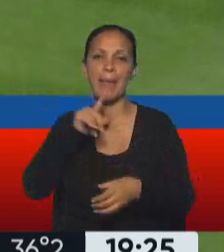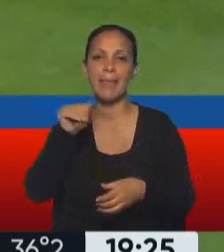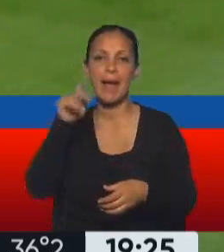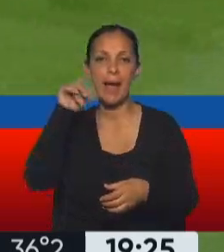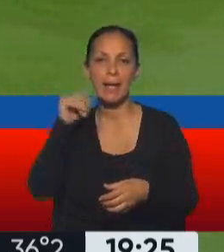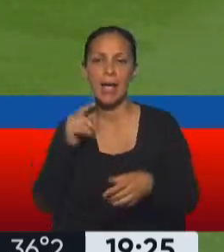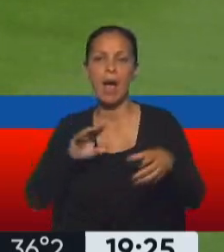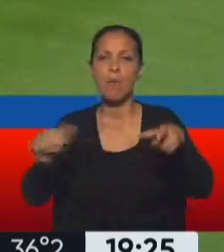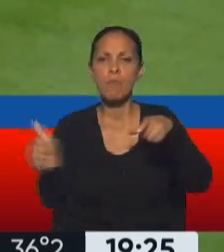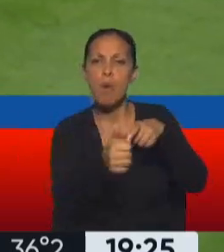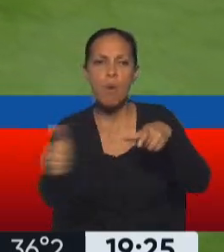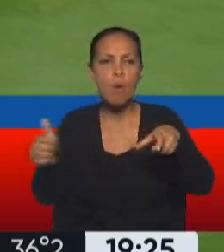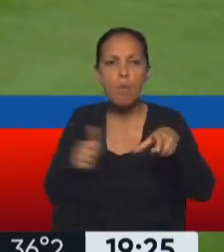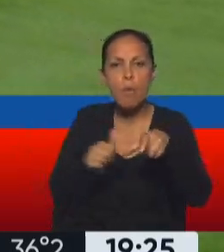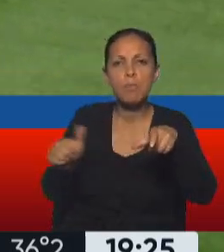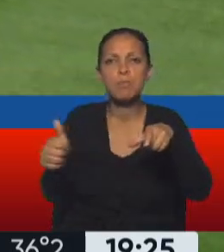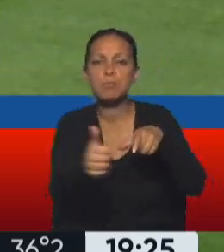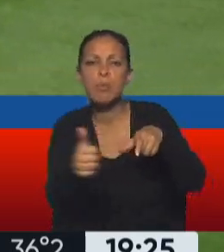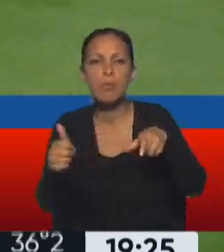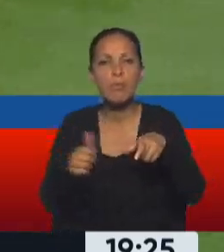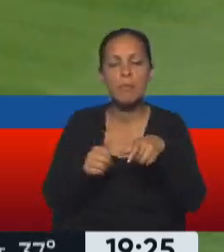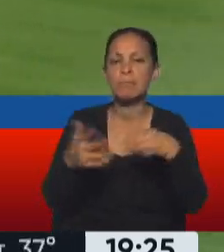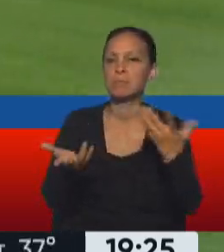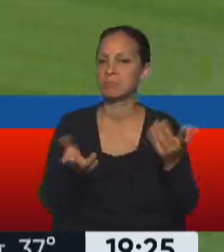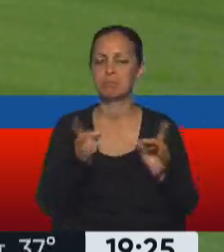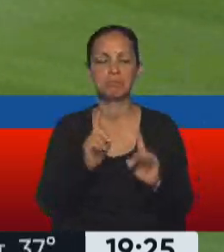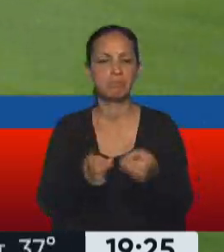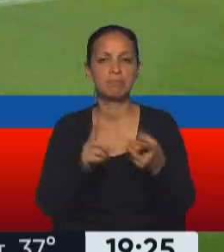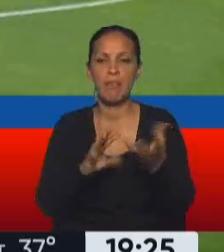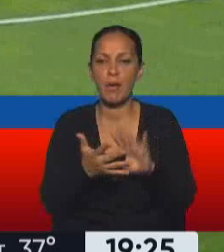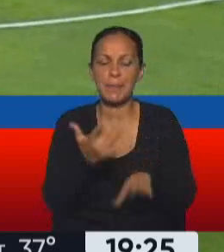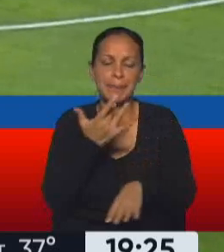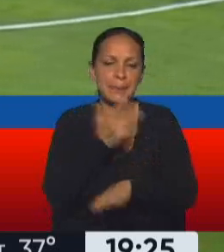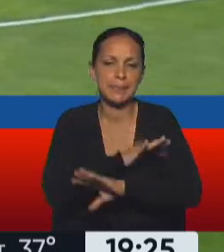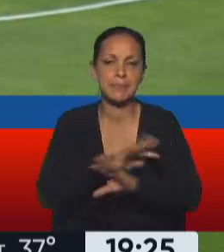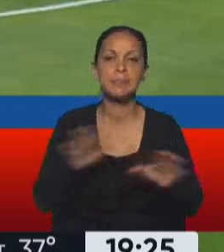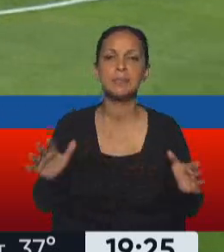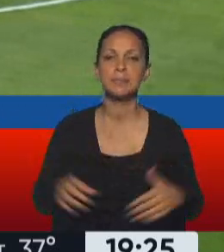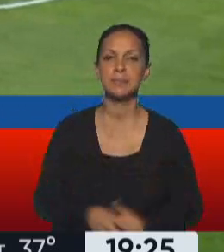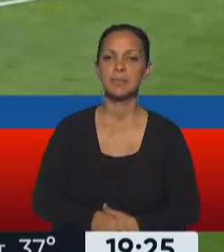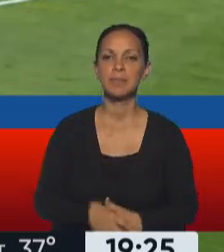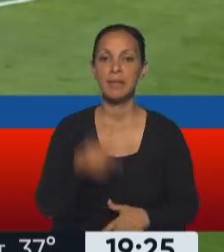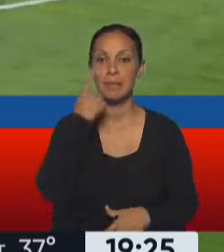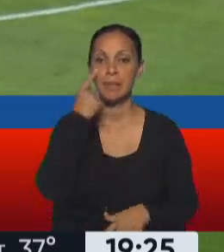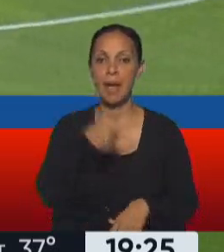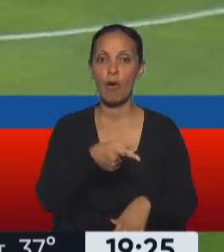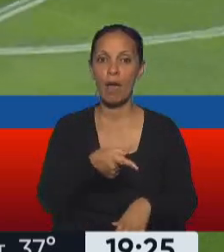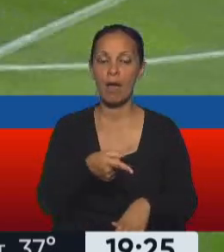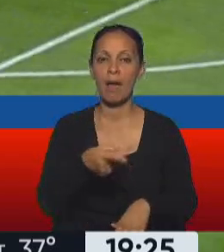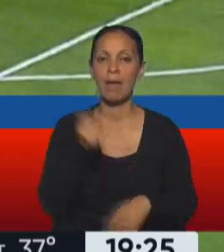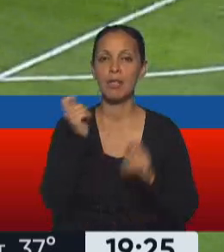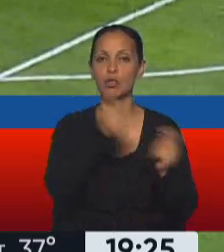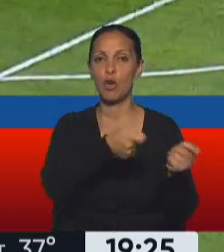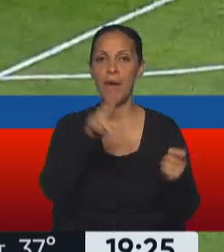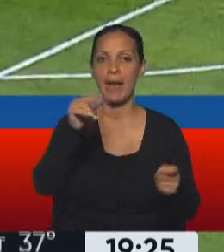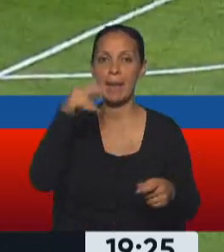derecha, por izquierda, haciendo literalmente estragos entre líneas. Mirá la pelota que le pone a Ramírez, que nunca